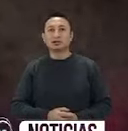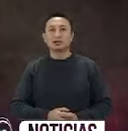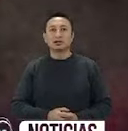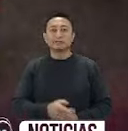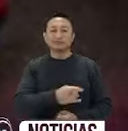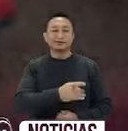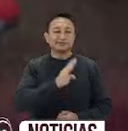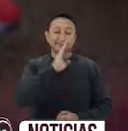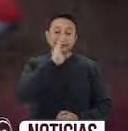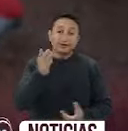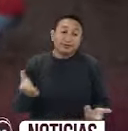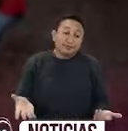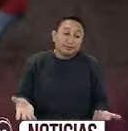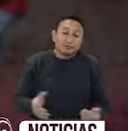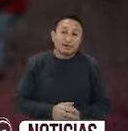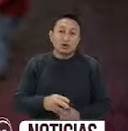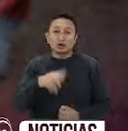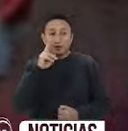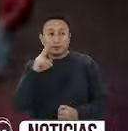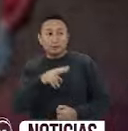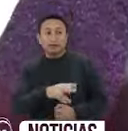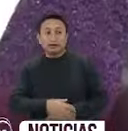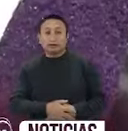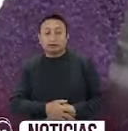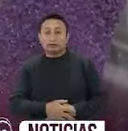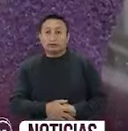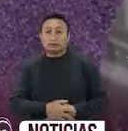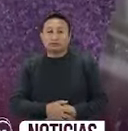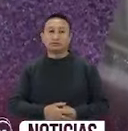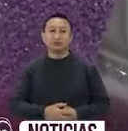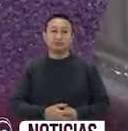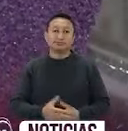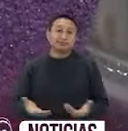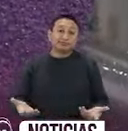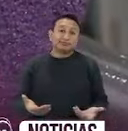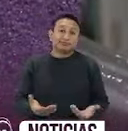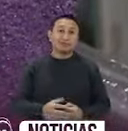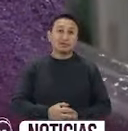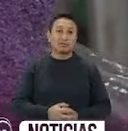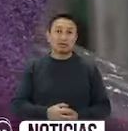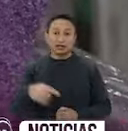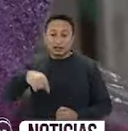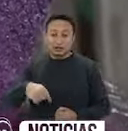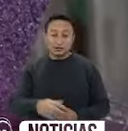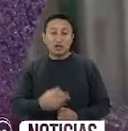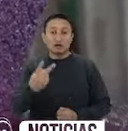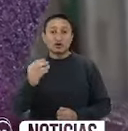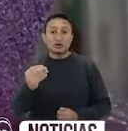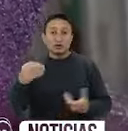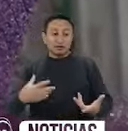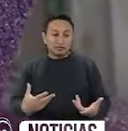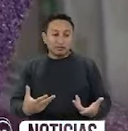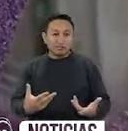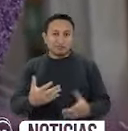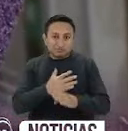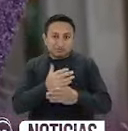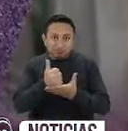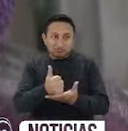ser espectadores de los ilícitos. Para mala suerte, ni una piedra, le juro, aquí estaban 2 jóvenes. No podíamos hacer nada porque